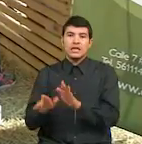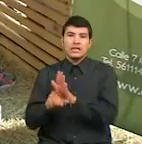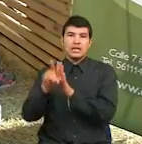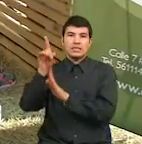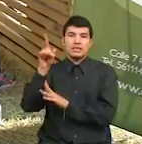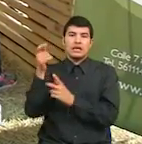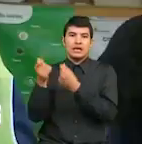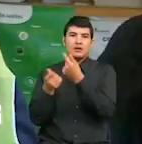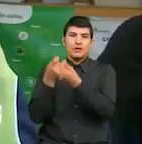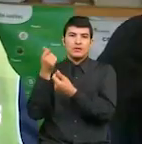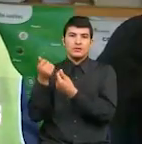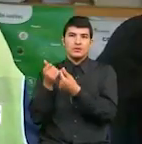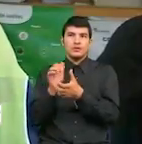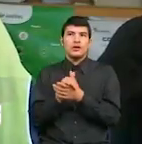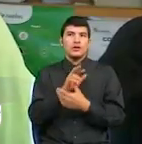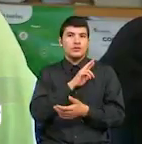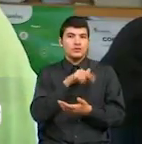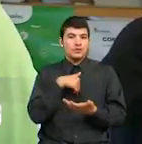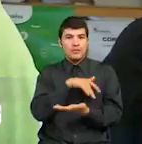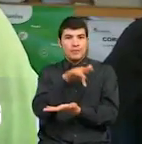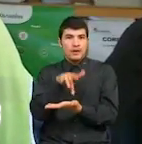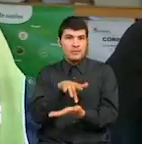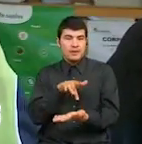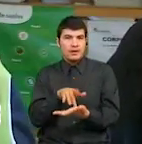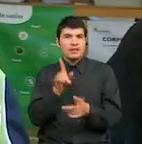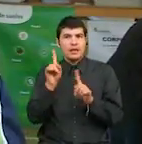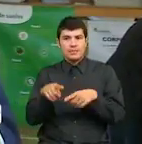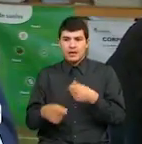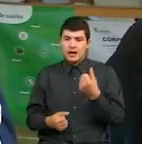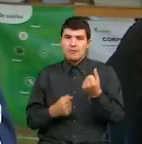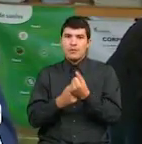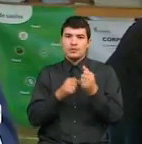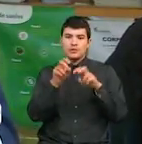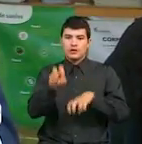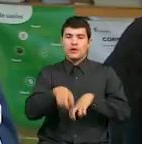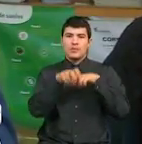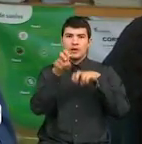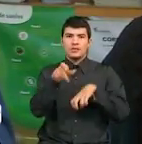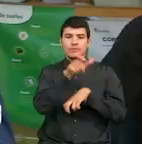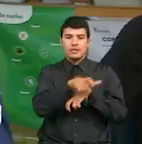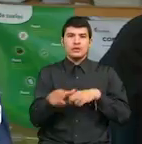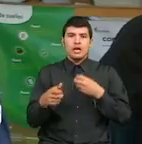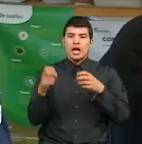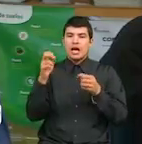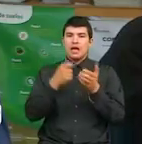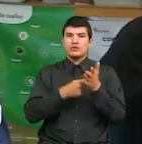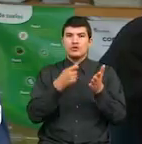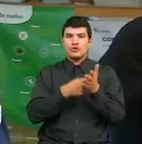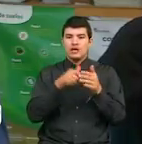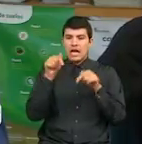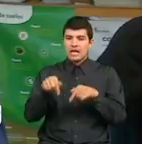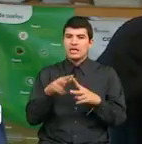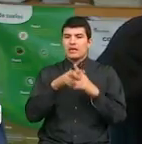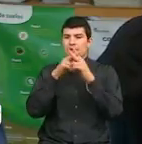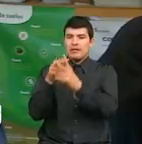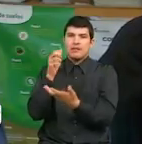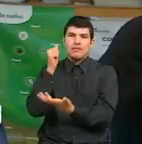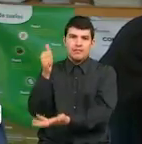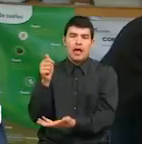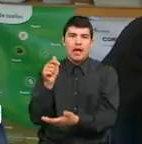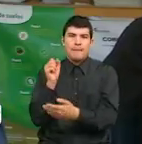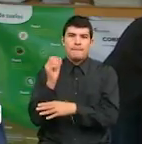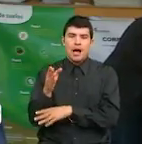Desarrollo Económico. Estamos acá para apoyar a los campesinos y a los campesinos asociados en los créditos que necesiten con el Banco